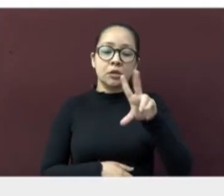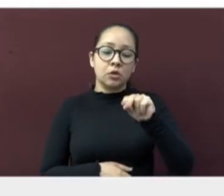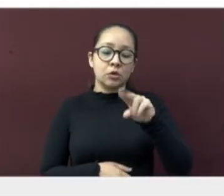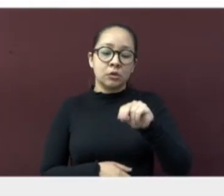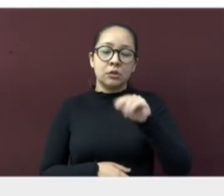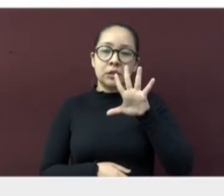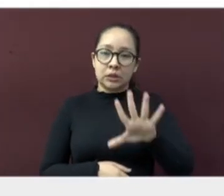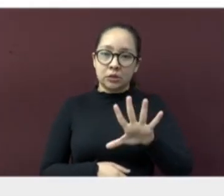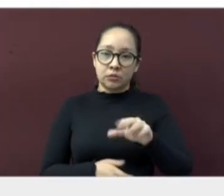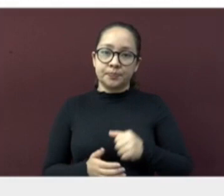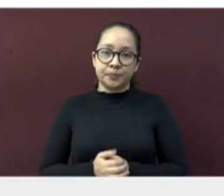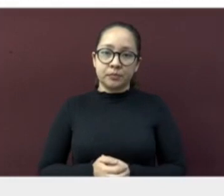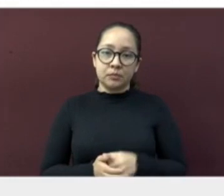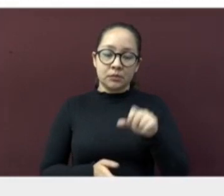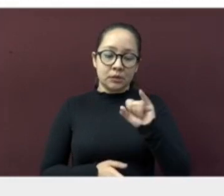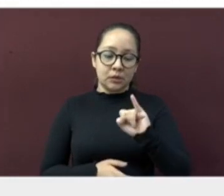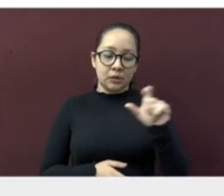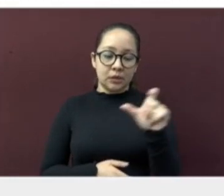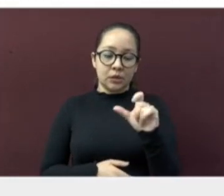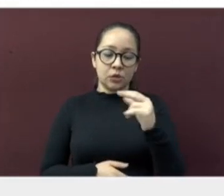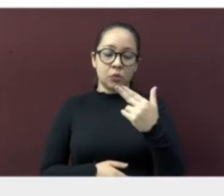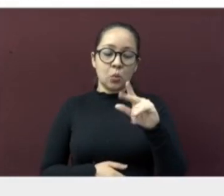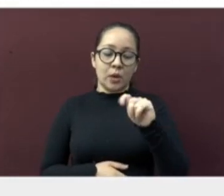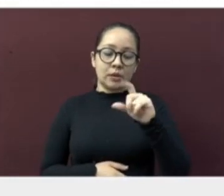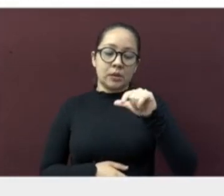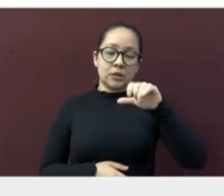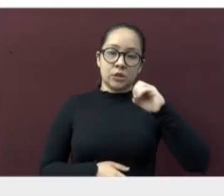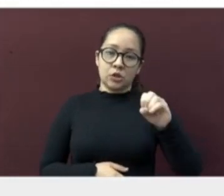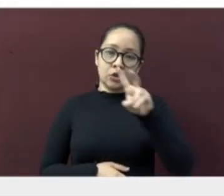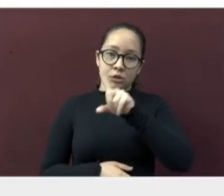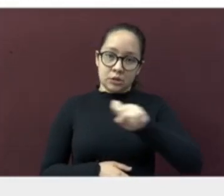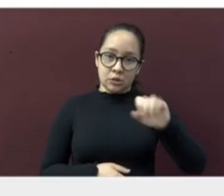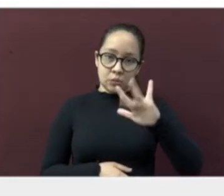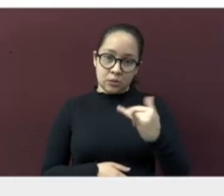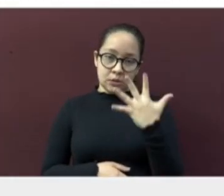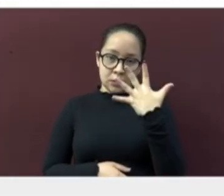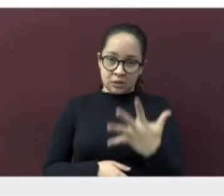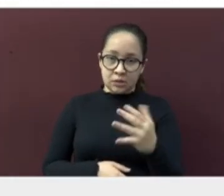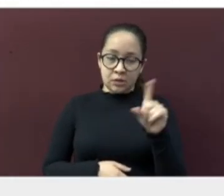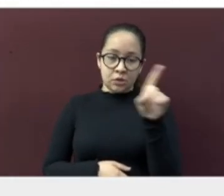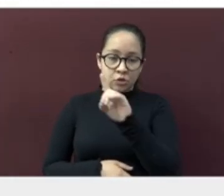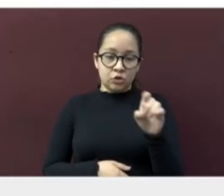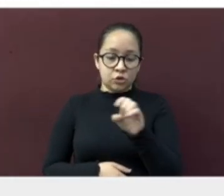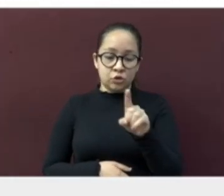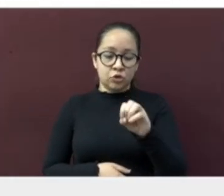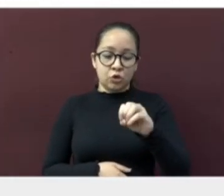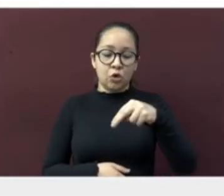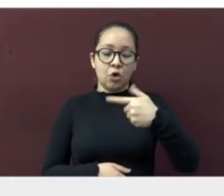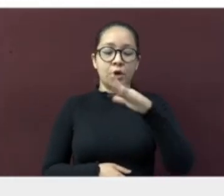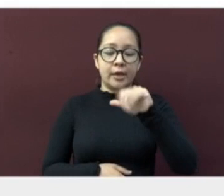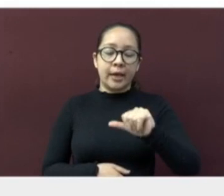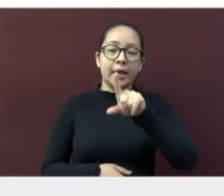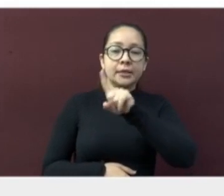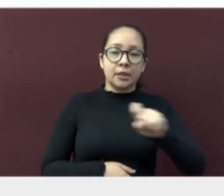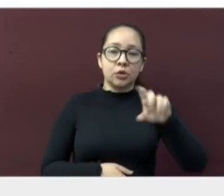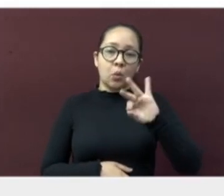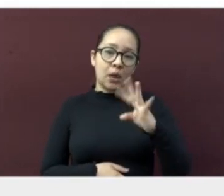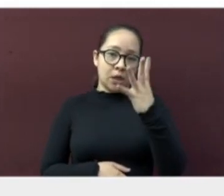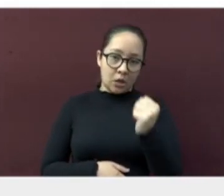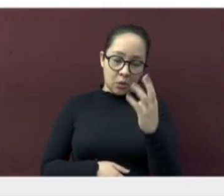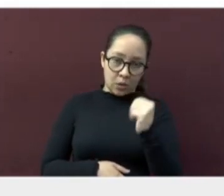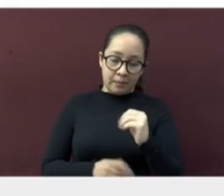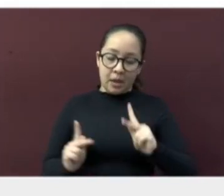185 igual tranquillo con 155 zongolica 149